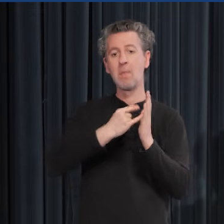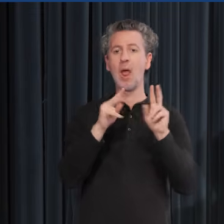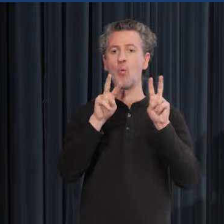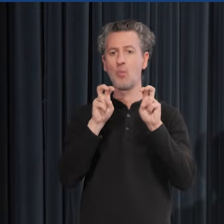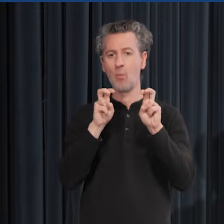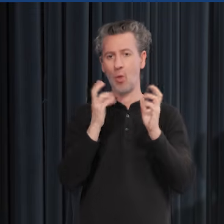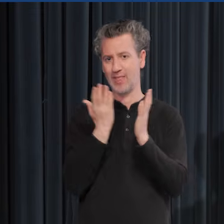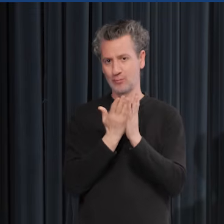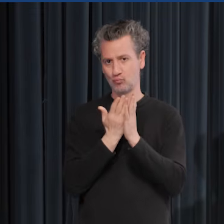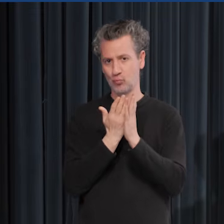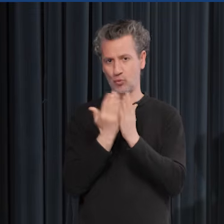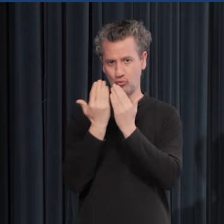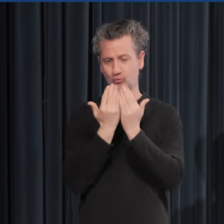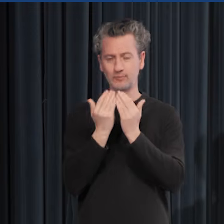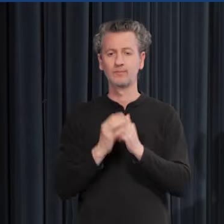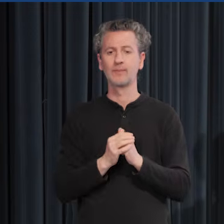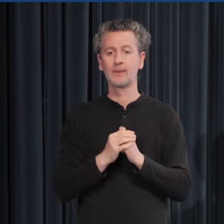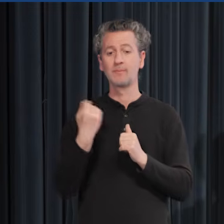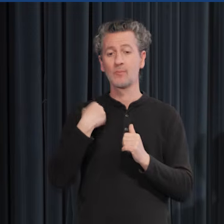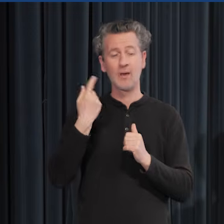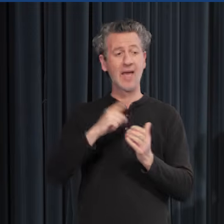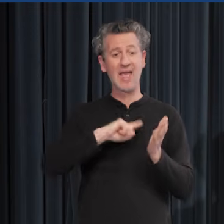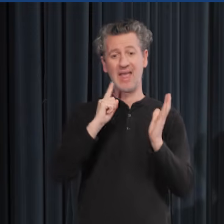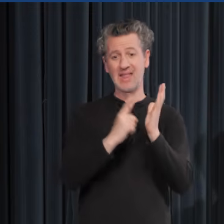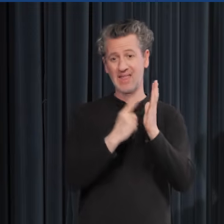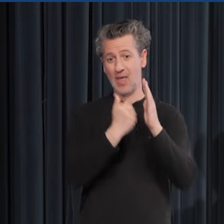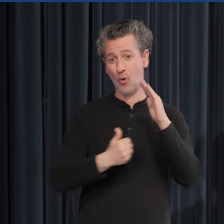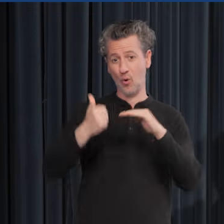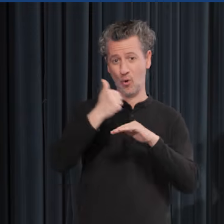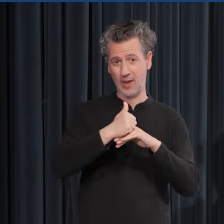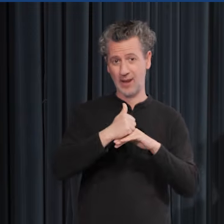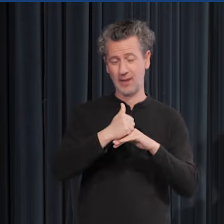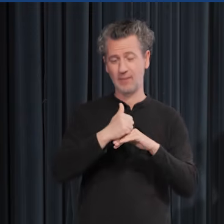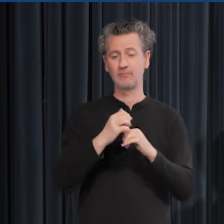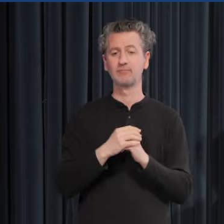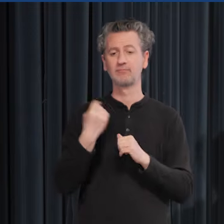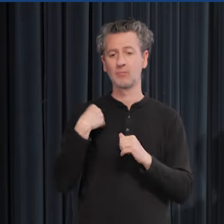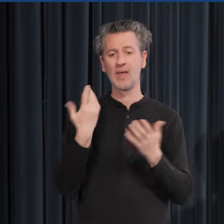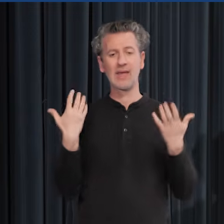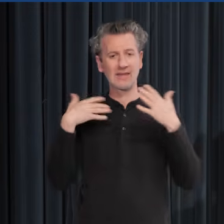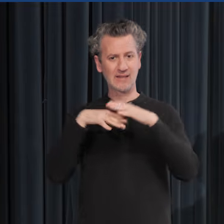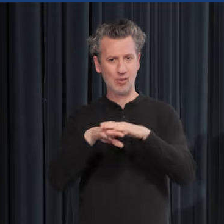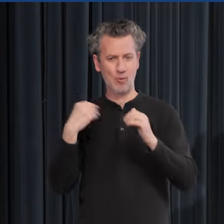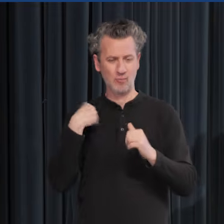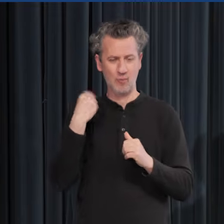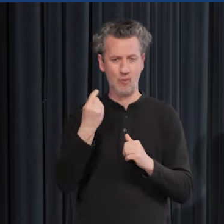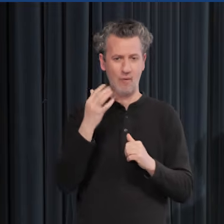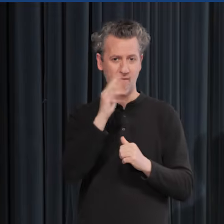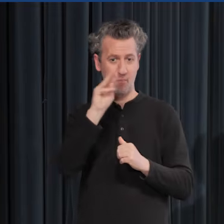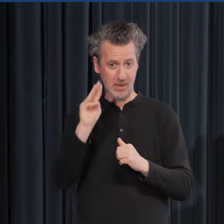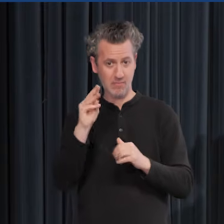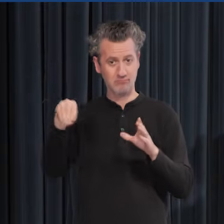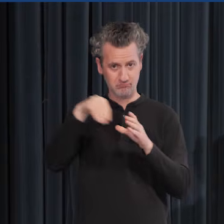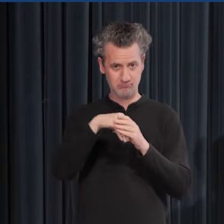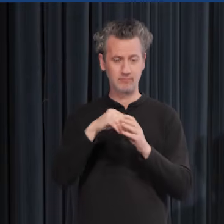estudios que se adapta ya a la nueva Ley Orgánica 3/2022 de Ordenación e Integración de la Formación Profesional, que por primera